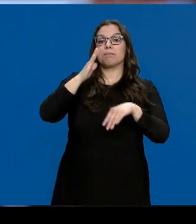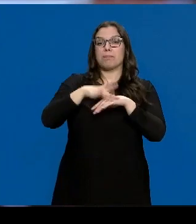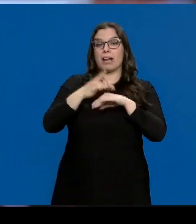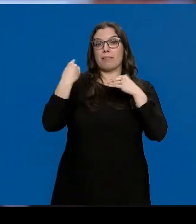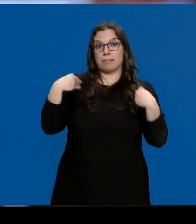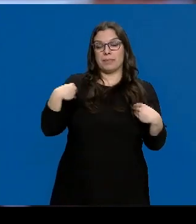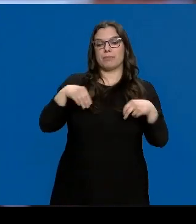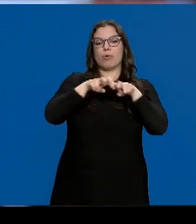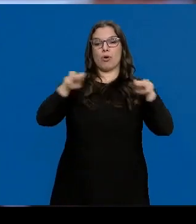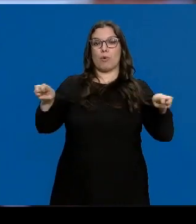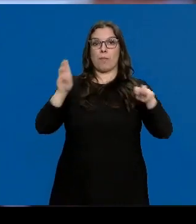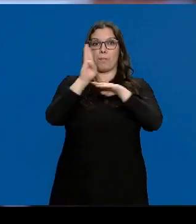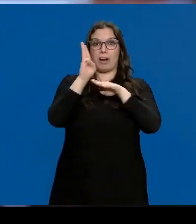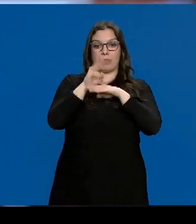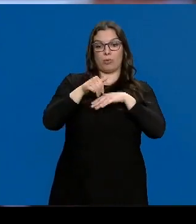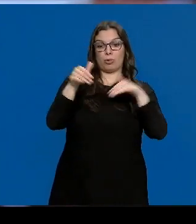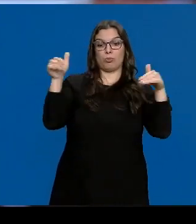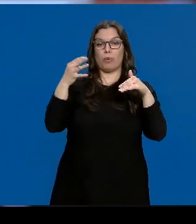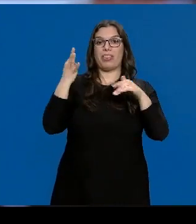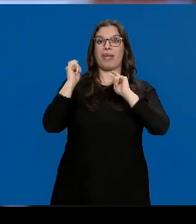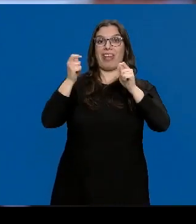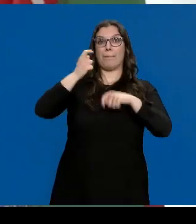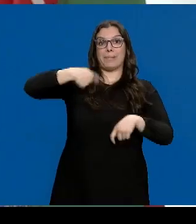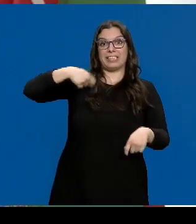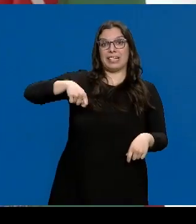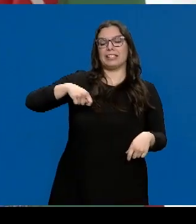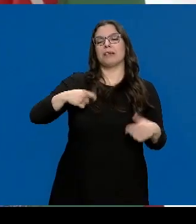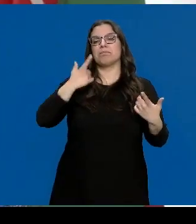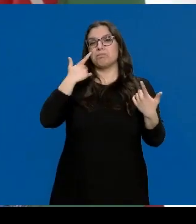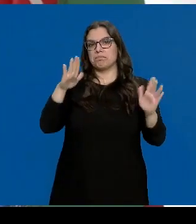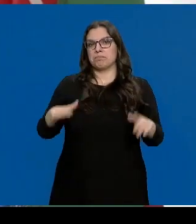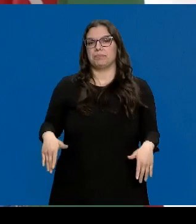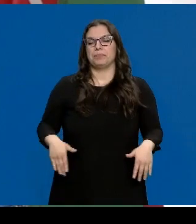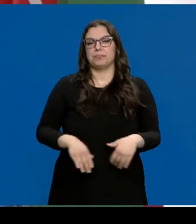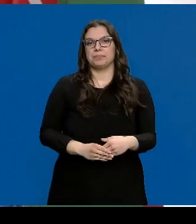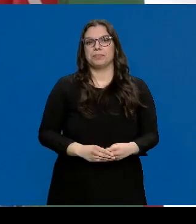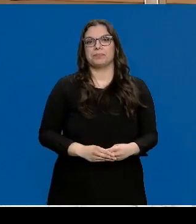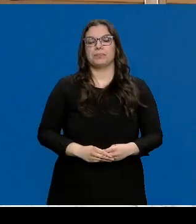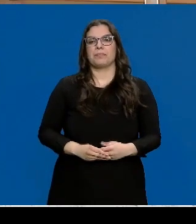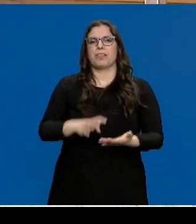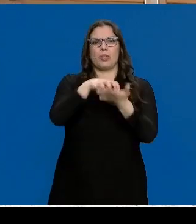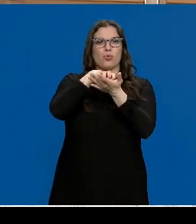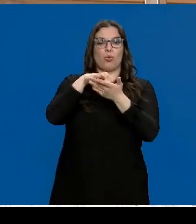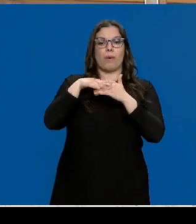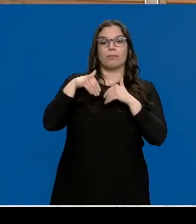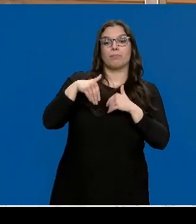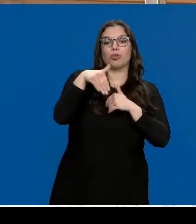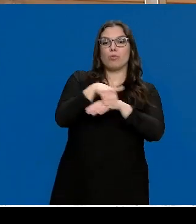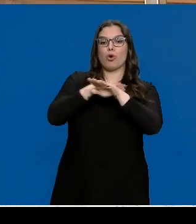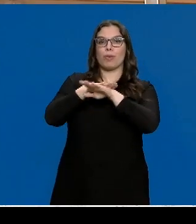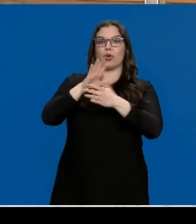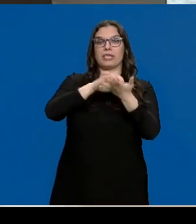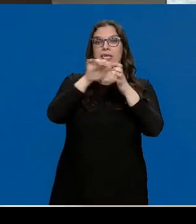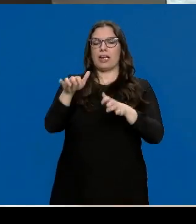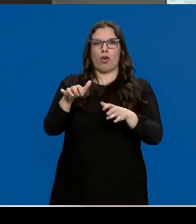constitución del Parlamento el próximo jueves. Los interrogantes sobre el próximo gobierno de Castilla y